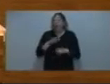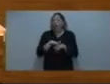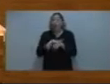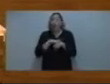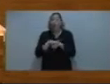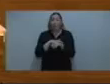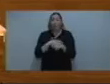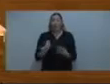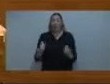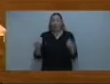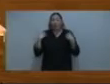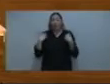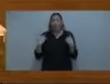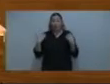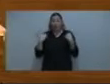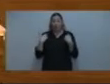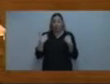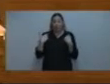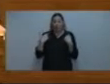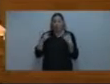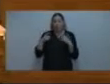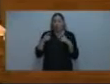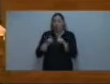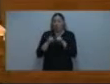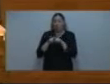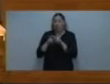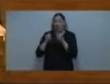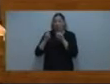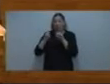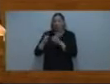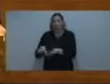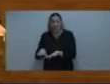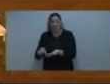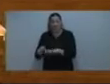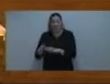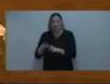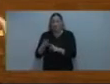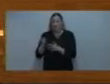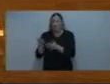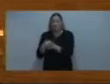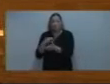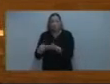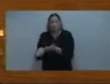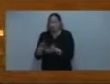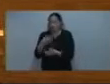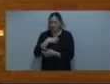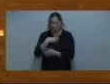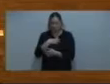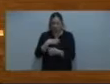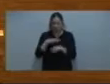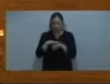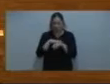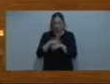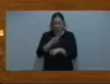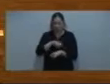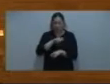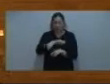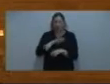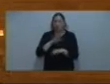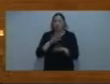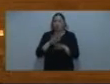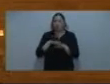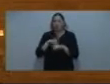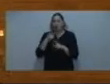no puede haber ceses de instituciones o nombramientos. Se puede decir que el actual Gobierno de España está para cuestiones de intendencia pura.